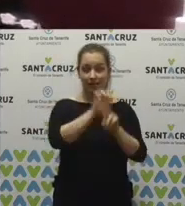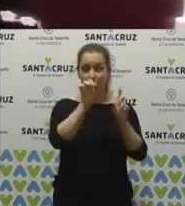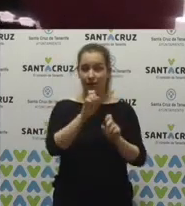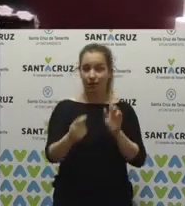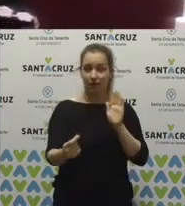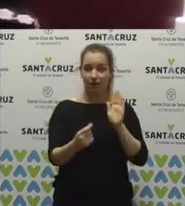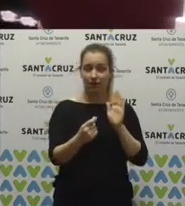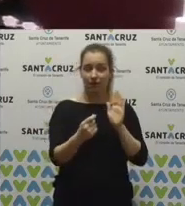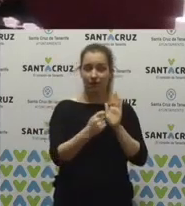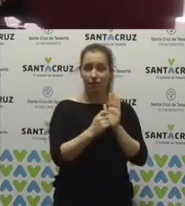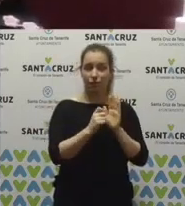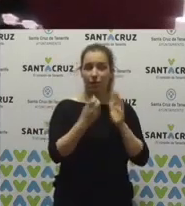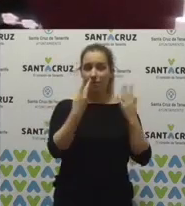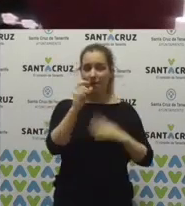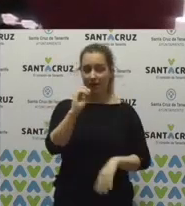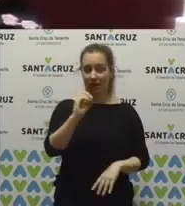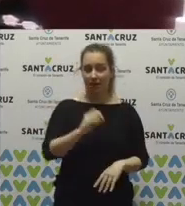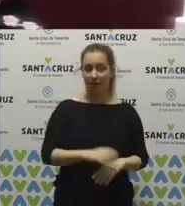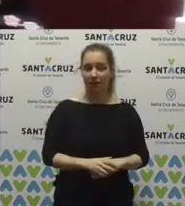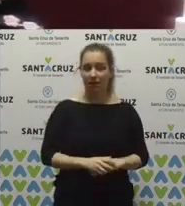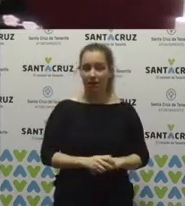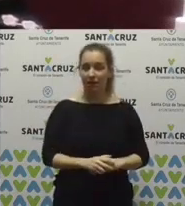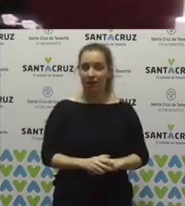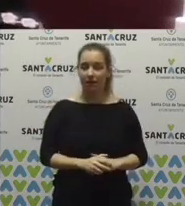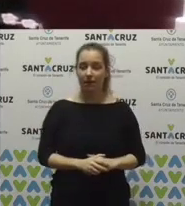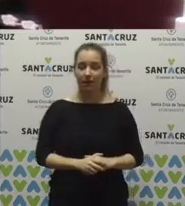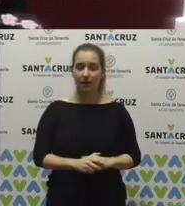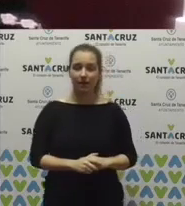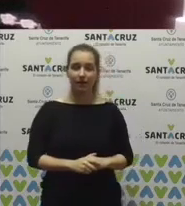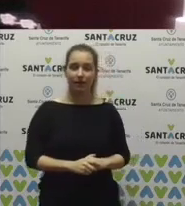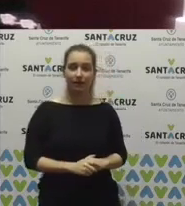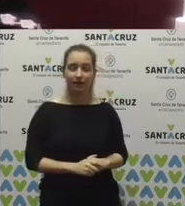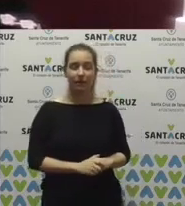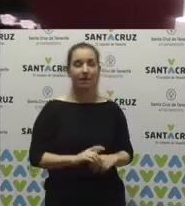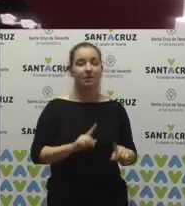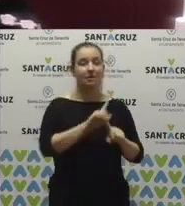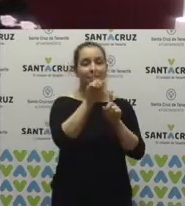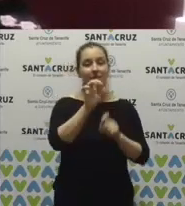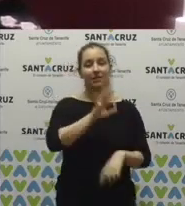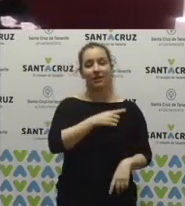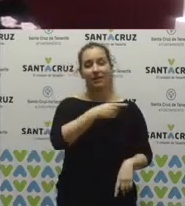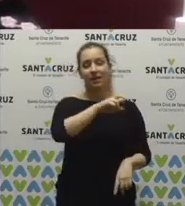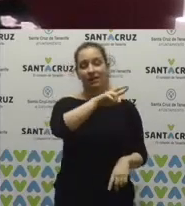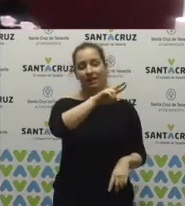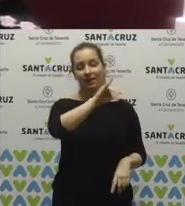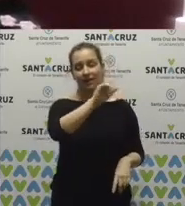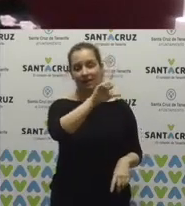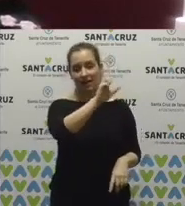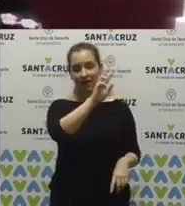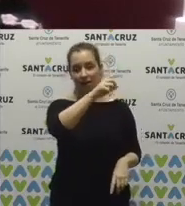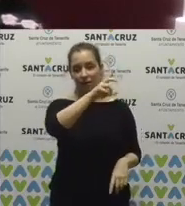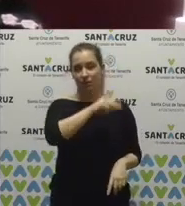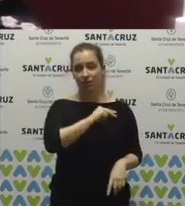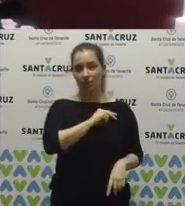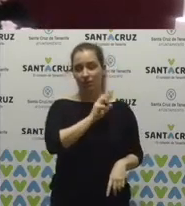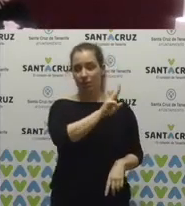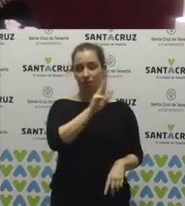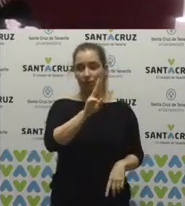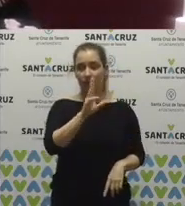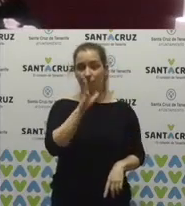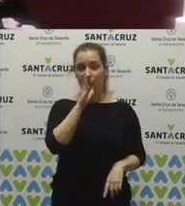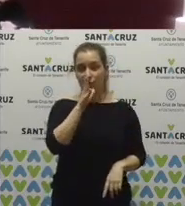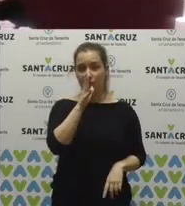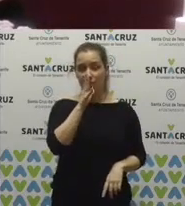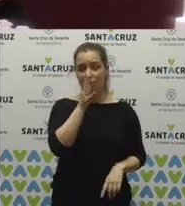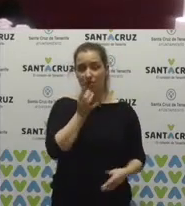suya don guillermo pregunta que formula don guillermo díaz guerra concejal de grupo popular sobre la evaluación de los motivos de la dimisión